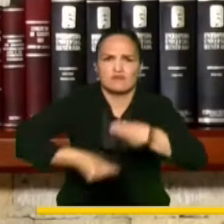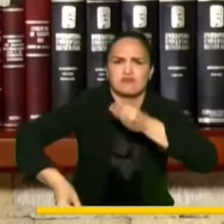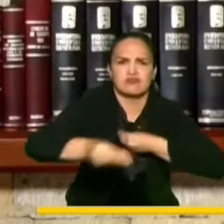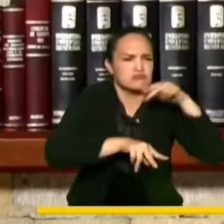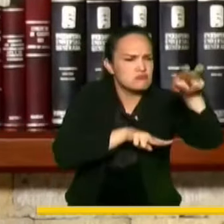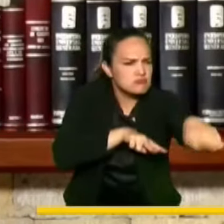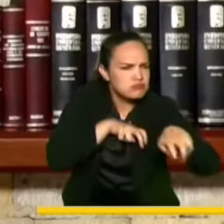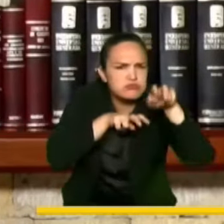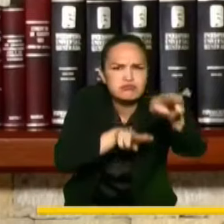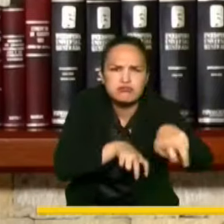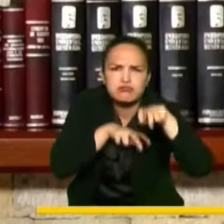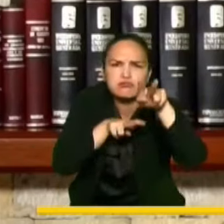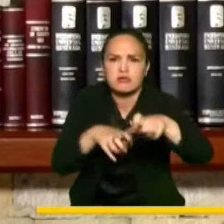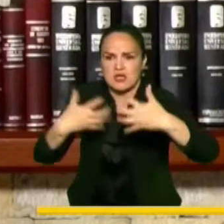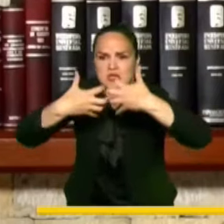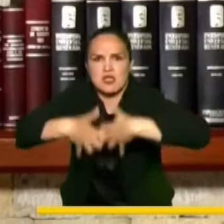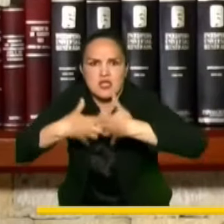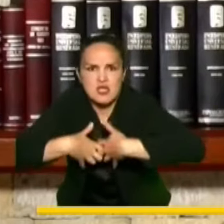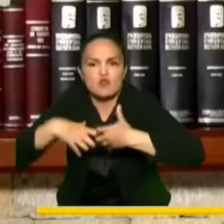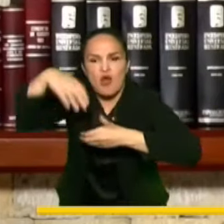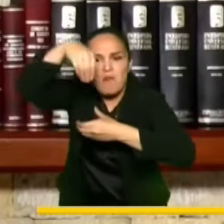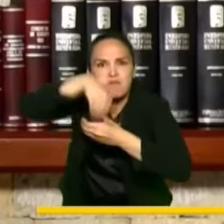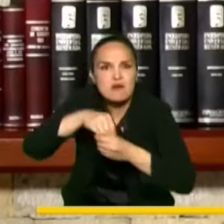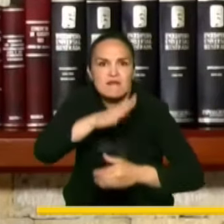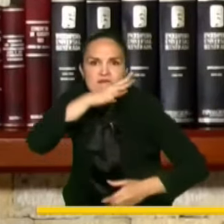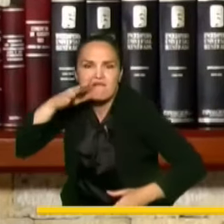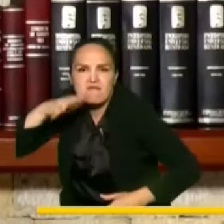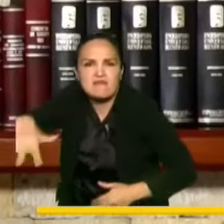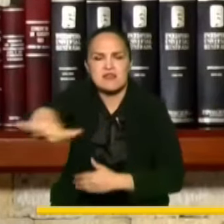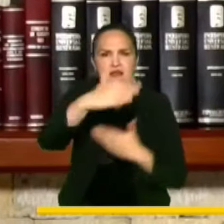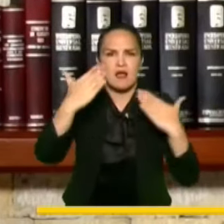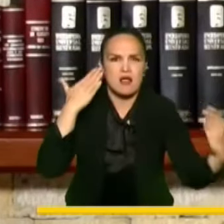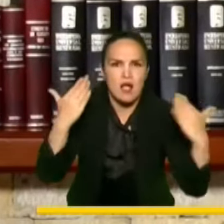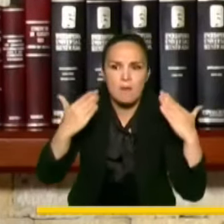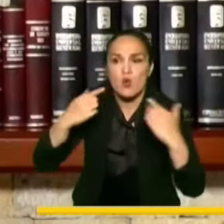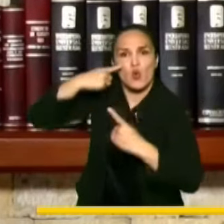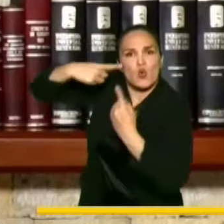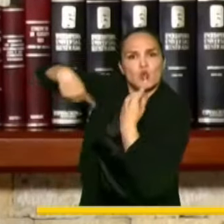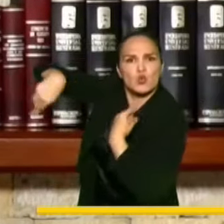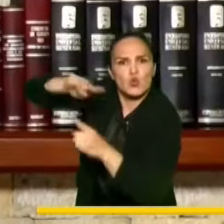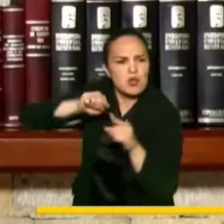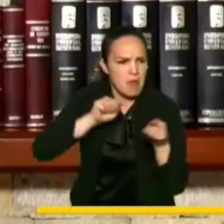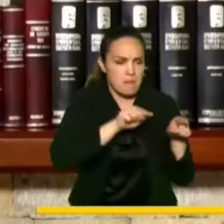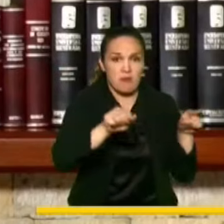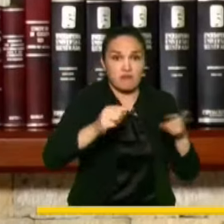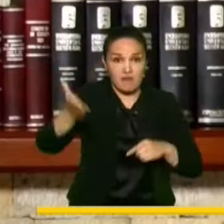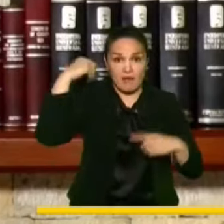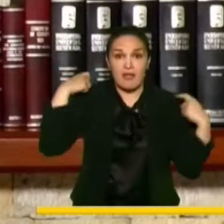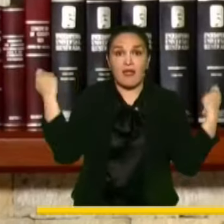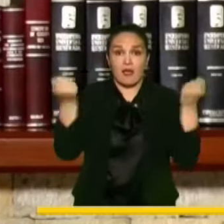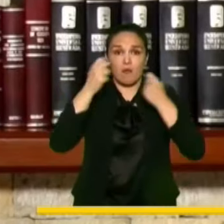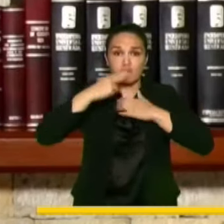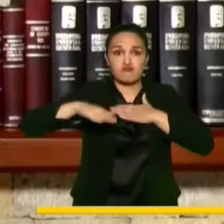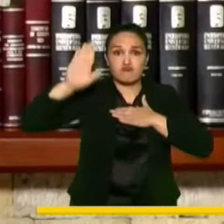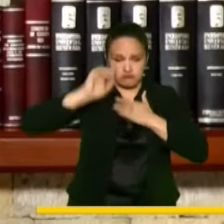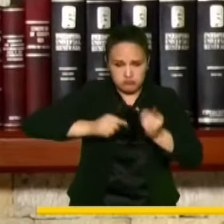agricultura, agroindustria, industria y turismo, tal como prometimos en la campaña